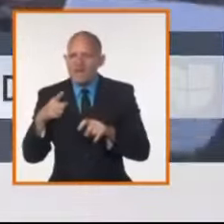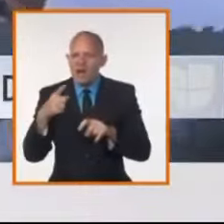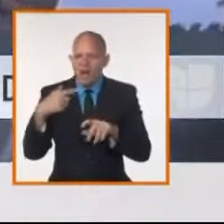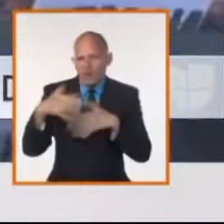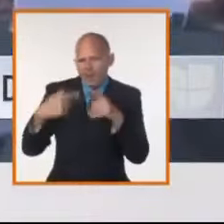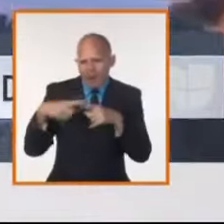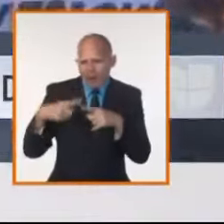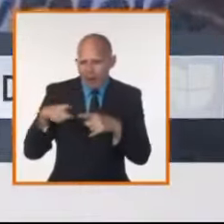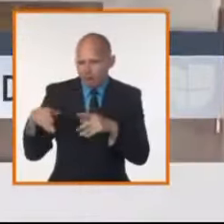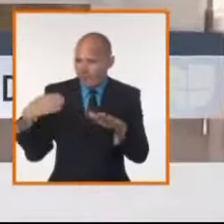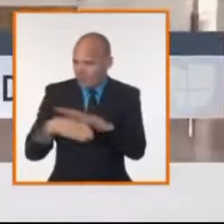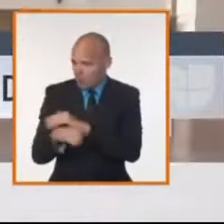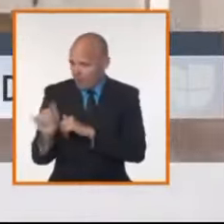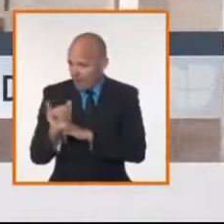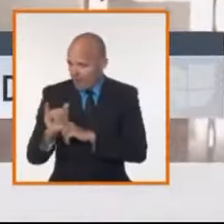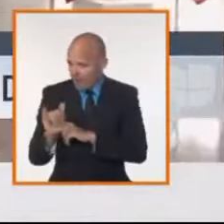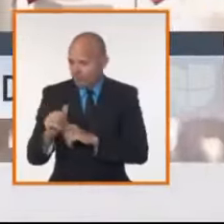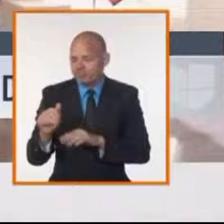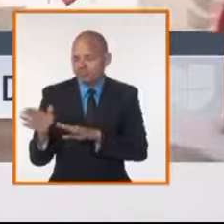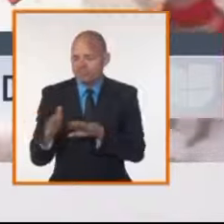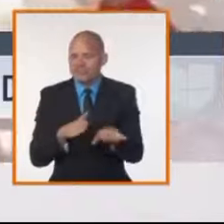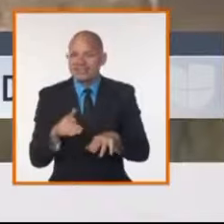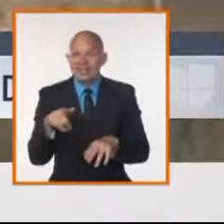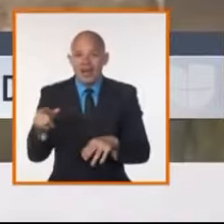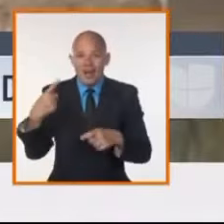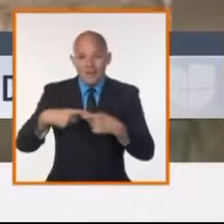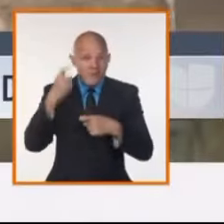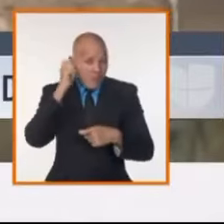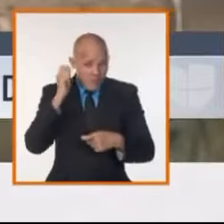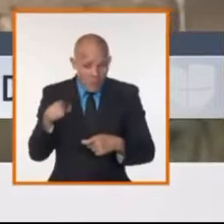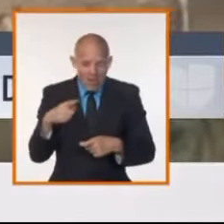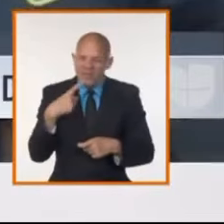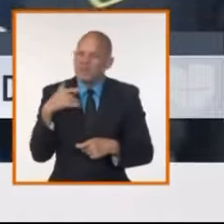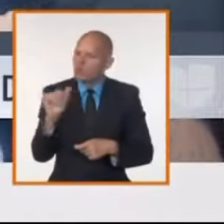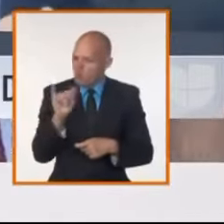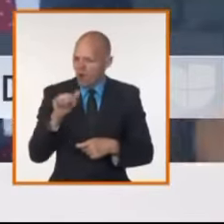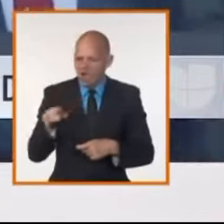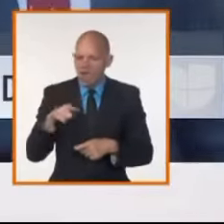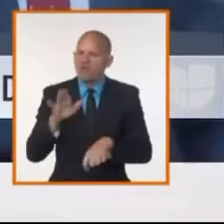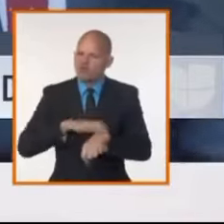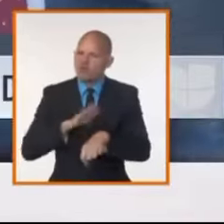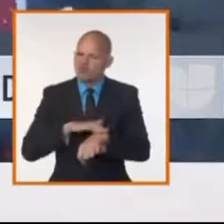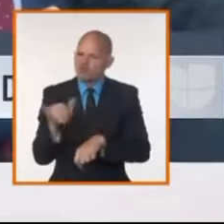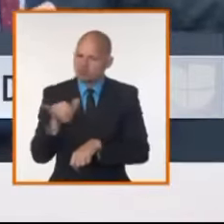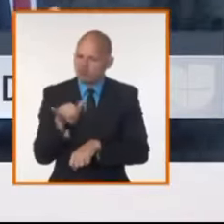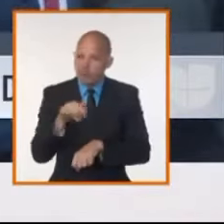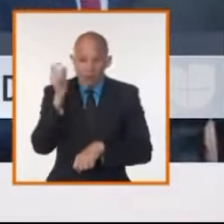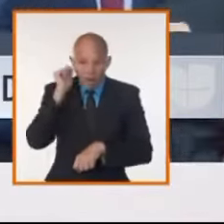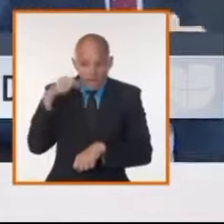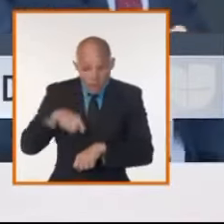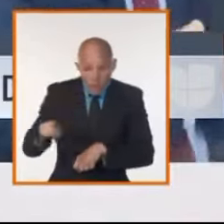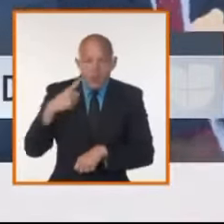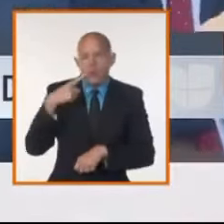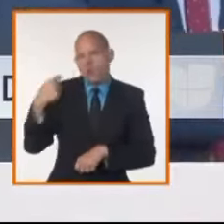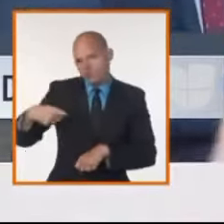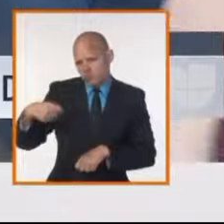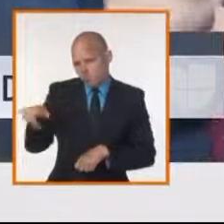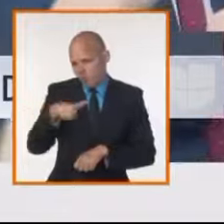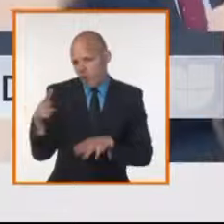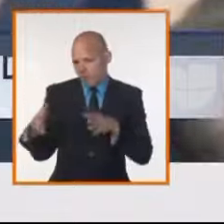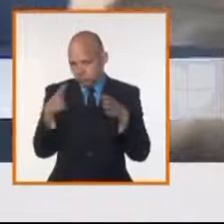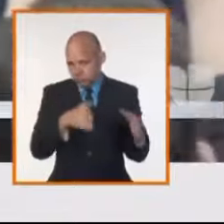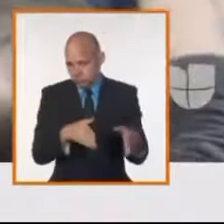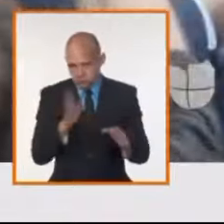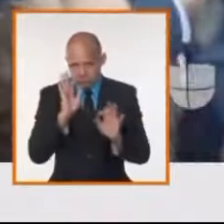nadim Menéndez como la intermediaria y socia del delito nadinn está siendo juzgada por separado en